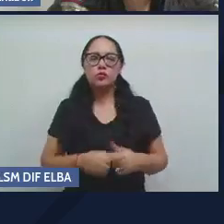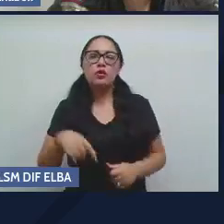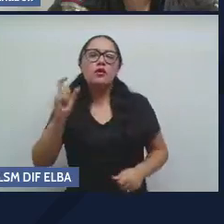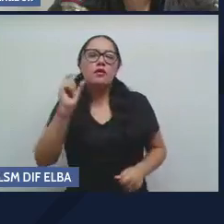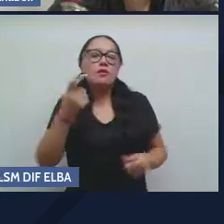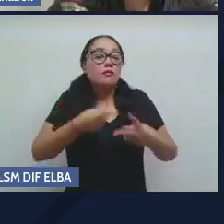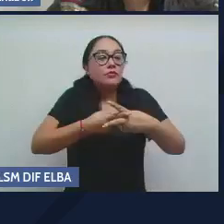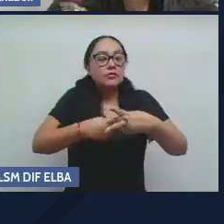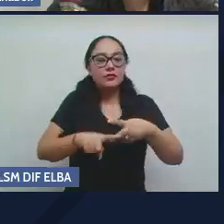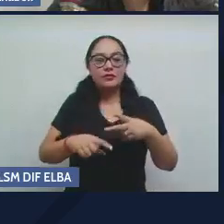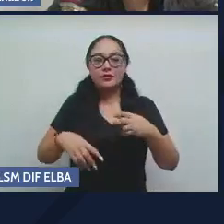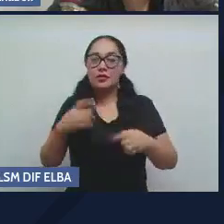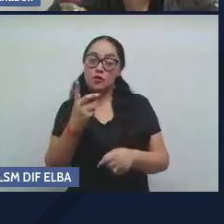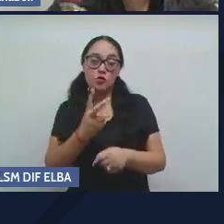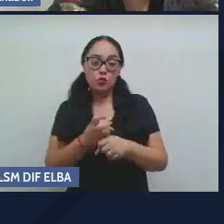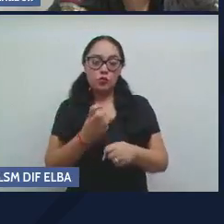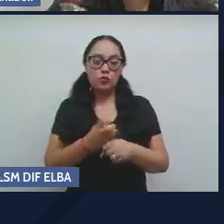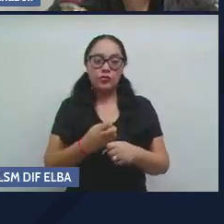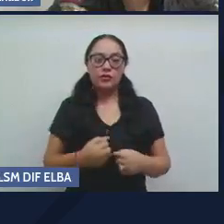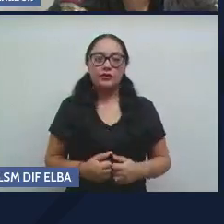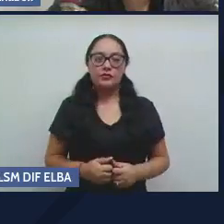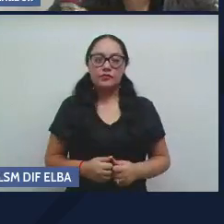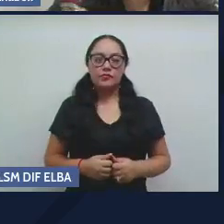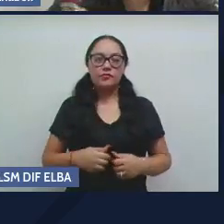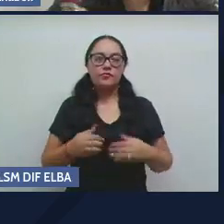segunda sección